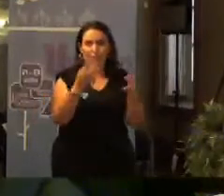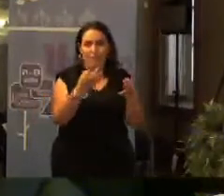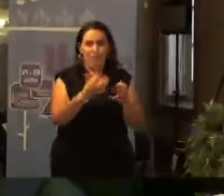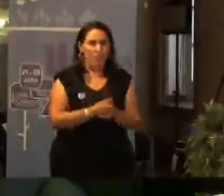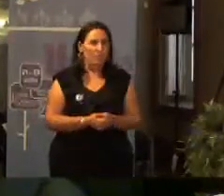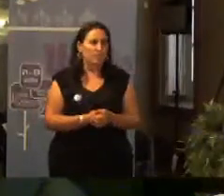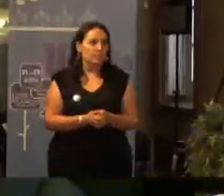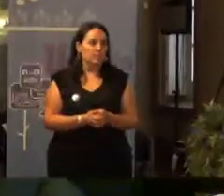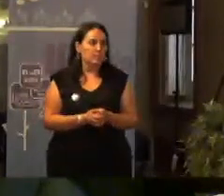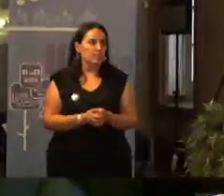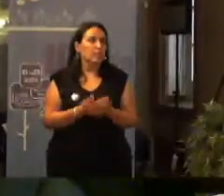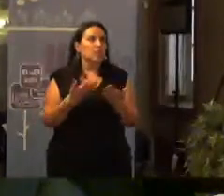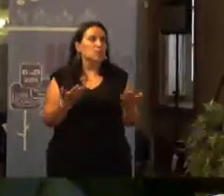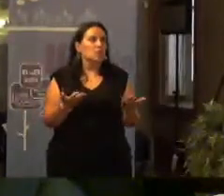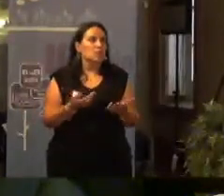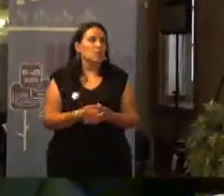Entón,